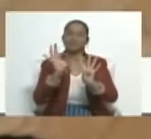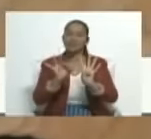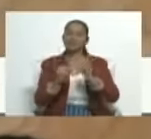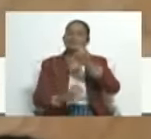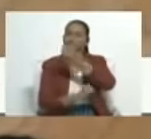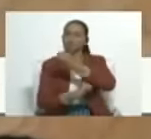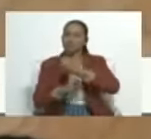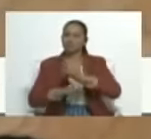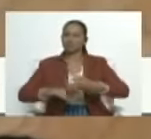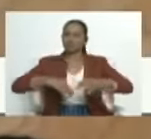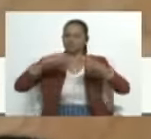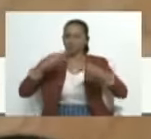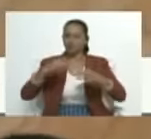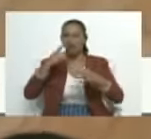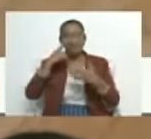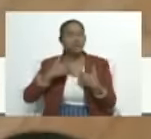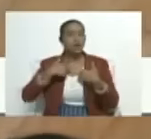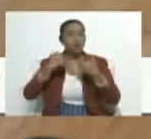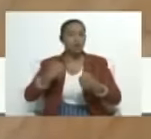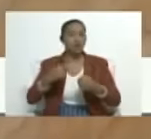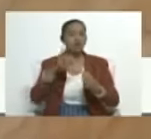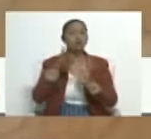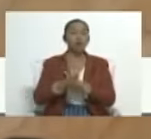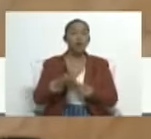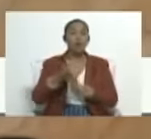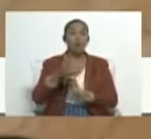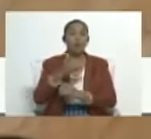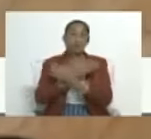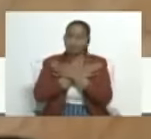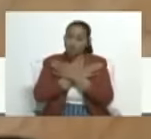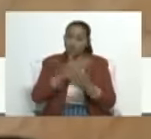de la soberanía popular. Y así está plasmado